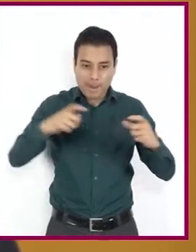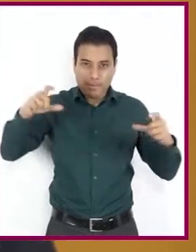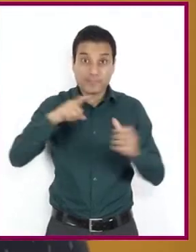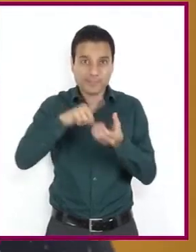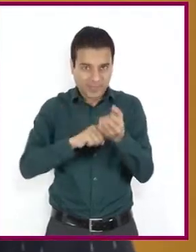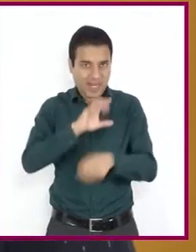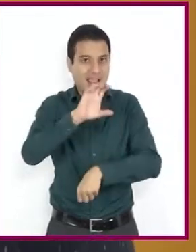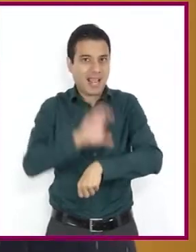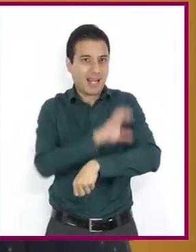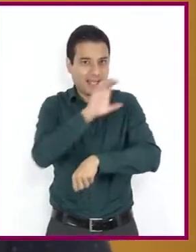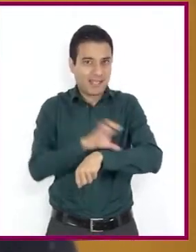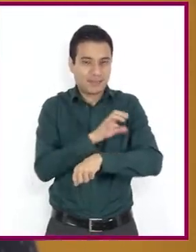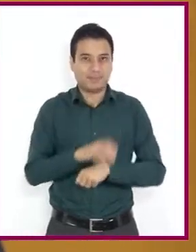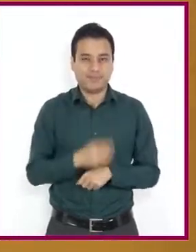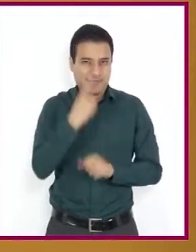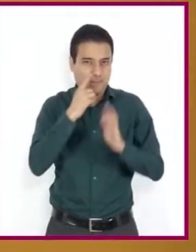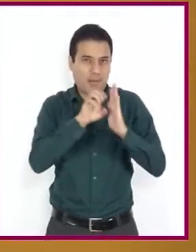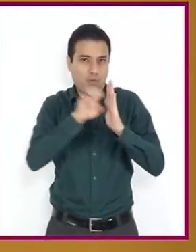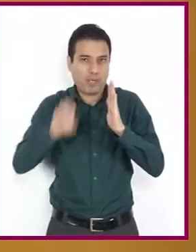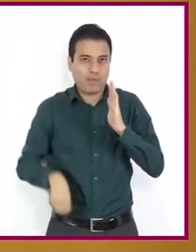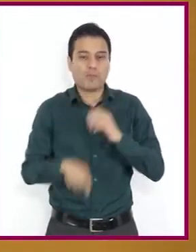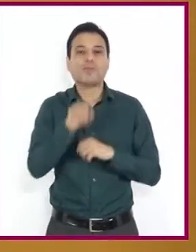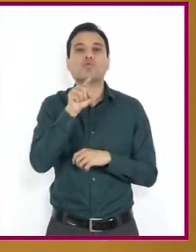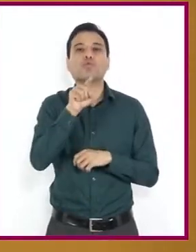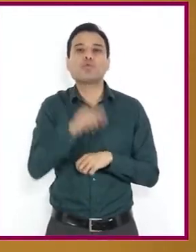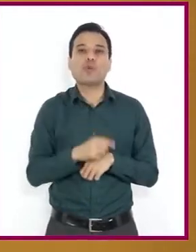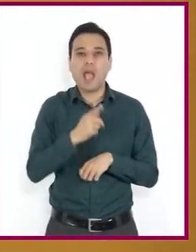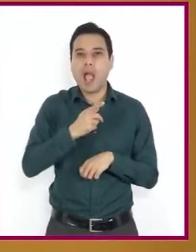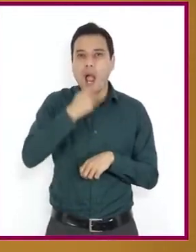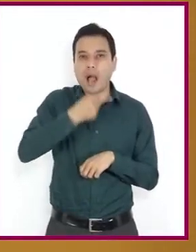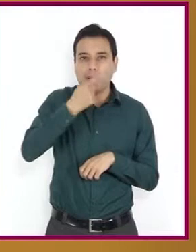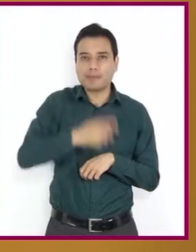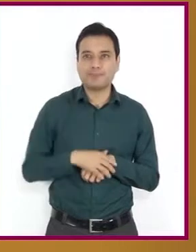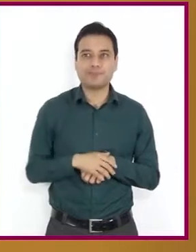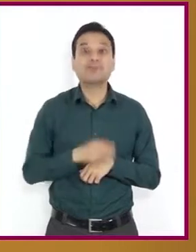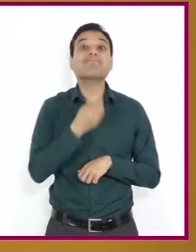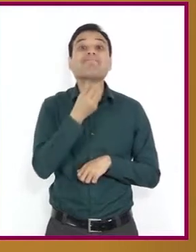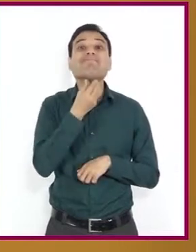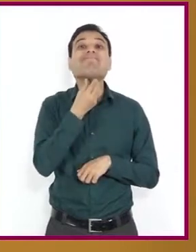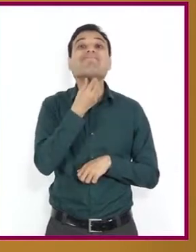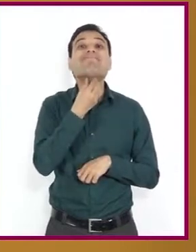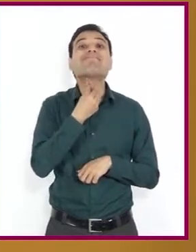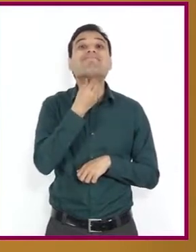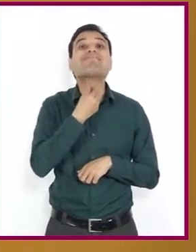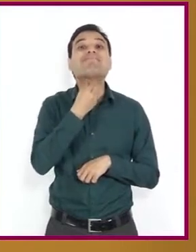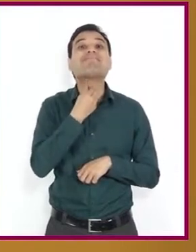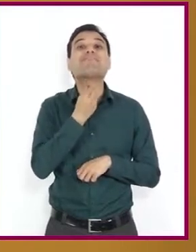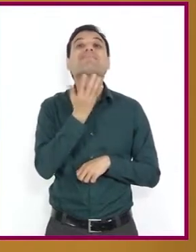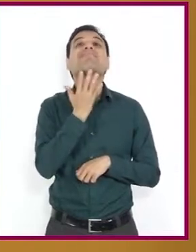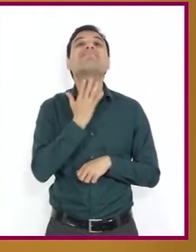cuando hablas, tus cuerdas vocales vibran y puedes sentirlo al colocar tu mano en la garganta.